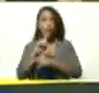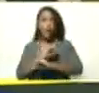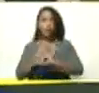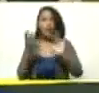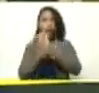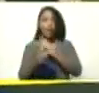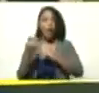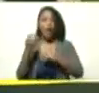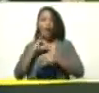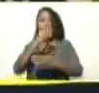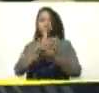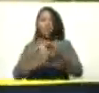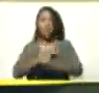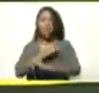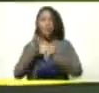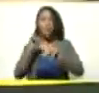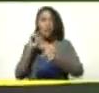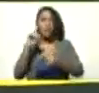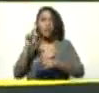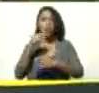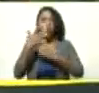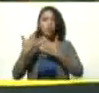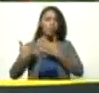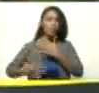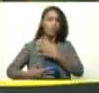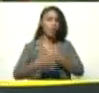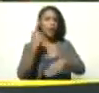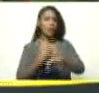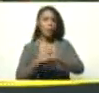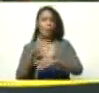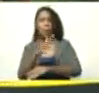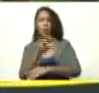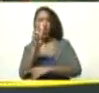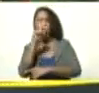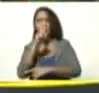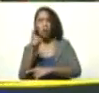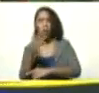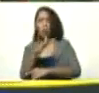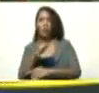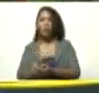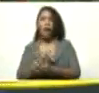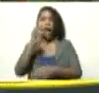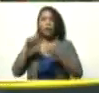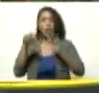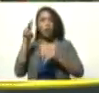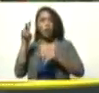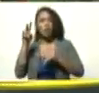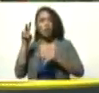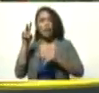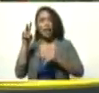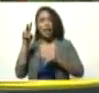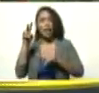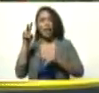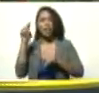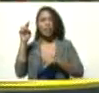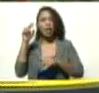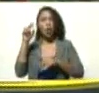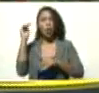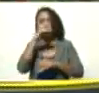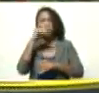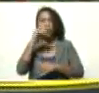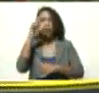un informe final exclusivamente, sino que a lo largo de un periodo que calculamos en 2 años, señor presidente, hasta el 12 de octubre del año 2023, debería